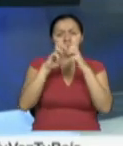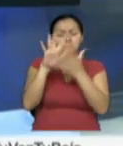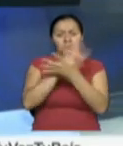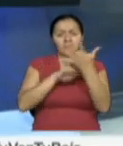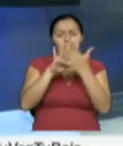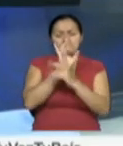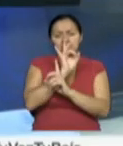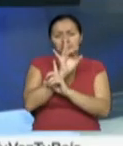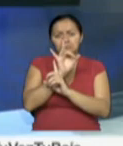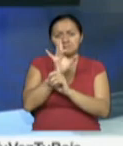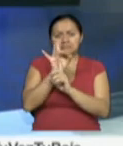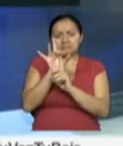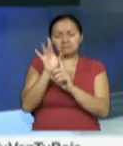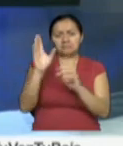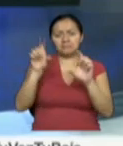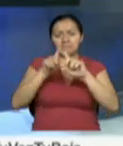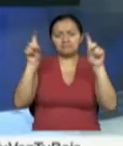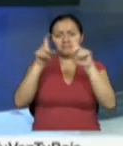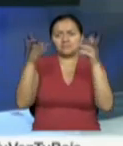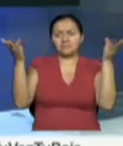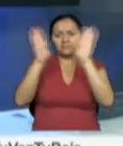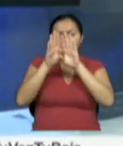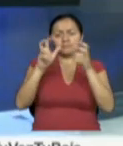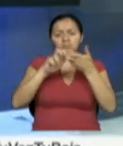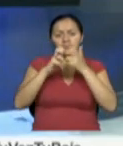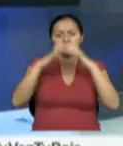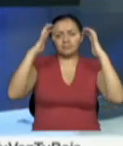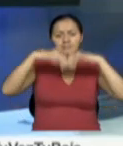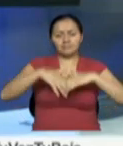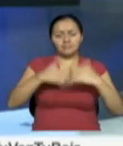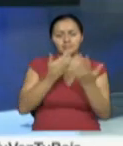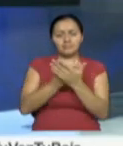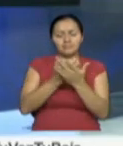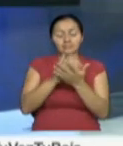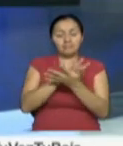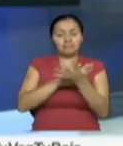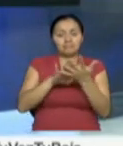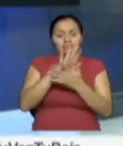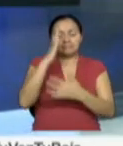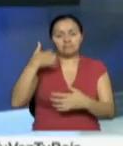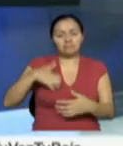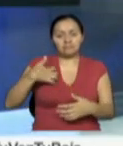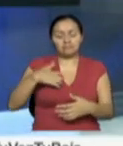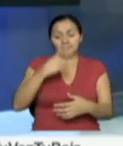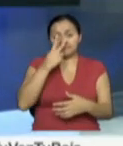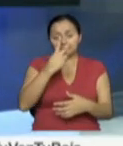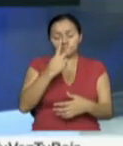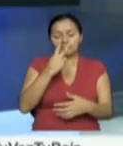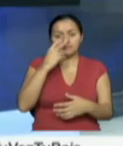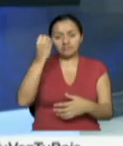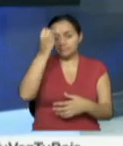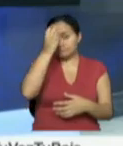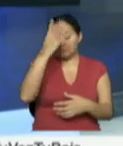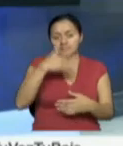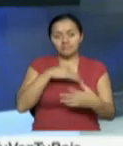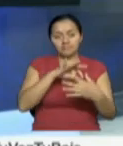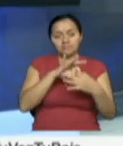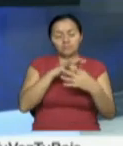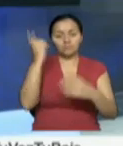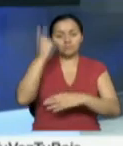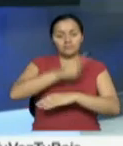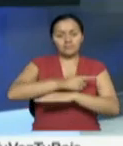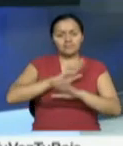despidos y empresas que cierran sus puertas debido a la crisis económica que sofoca al país austral. Veamos un informe de este segundo día